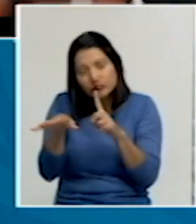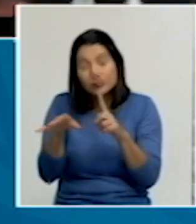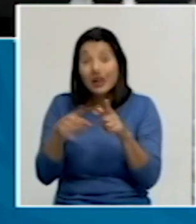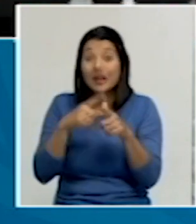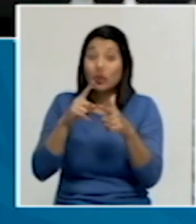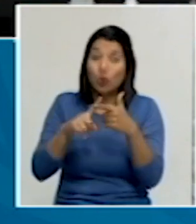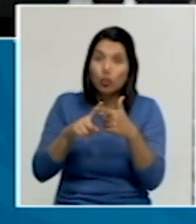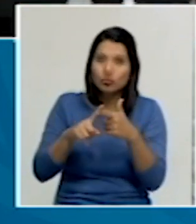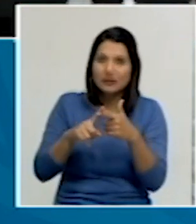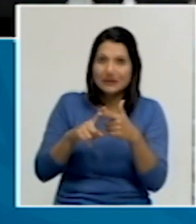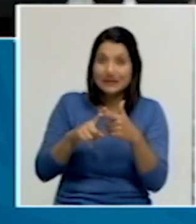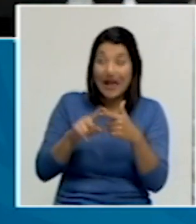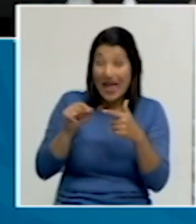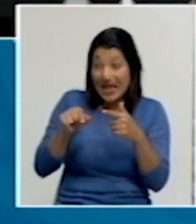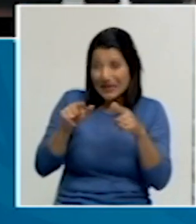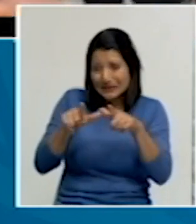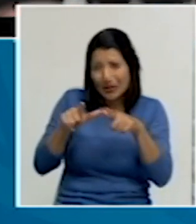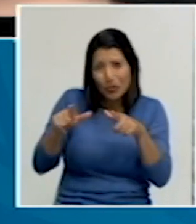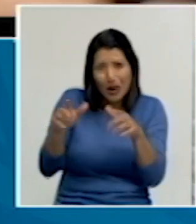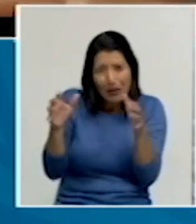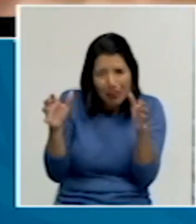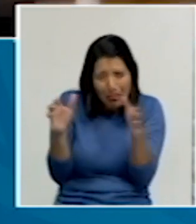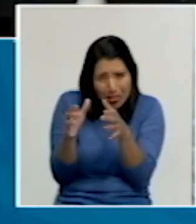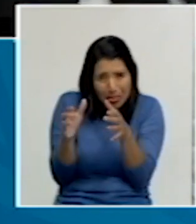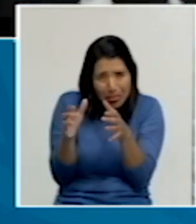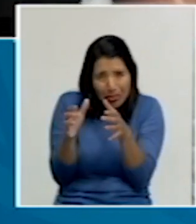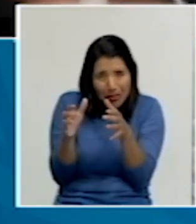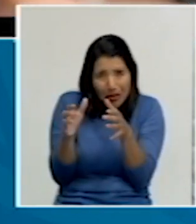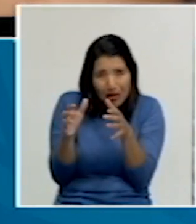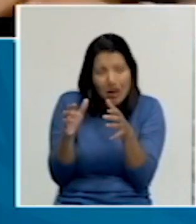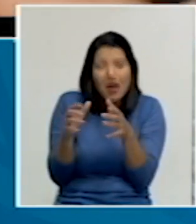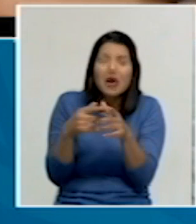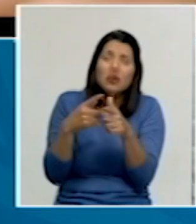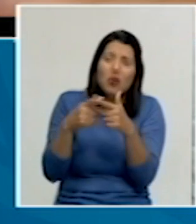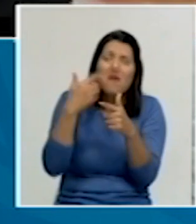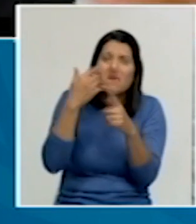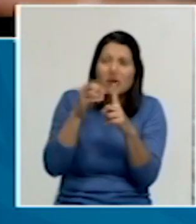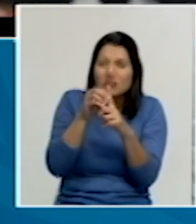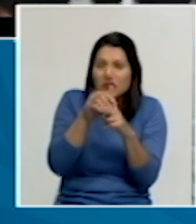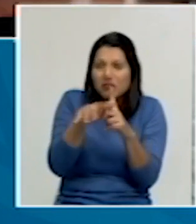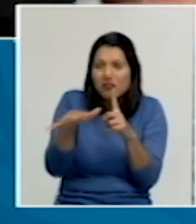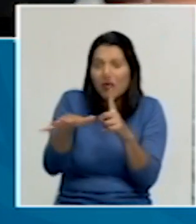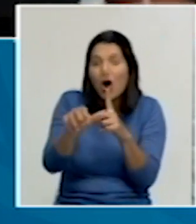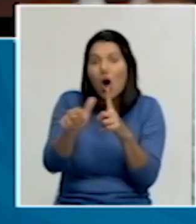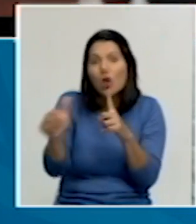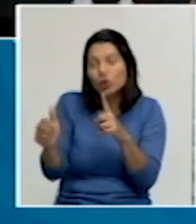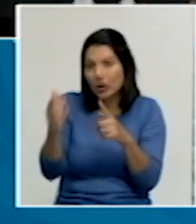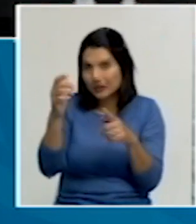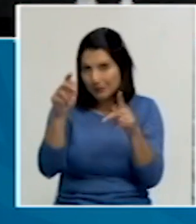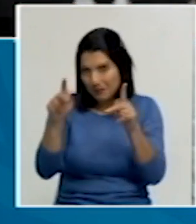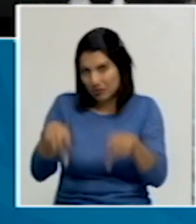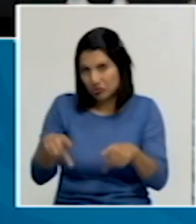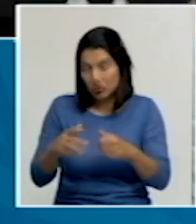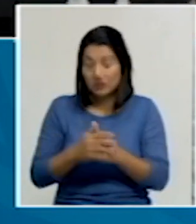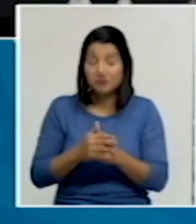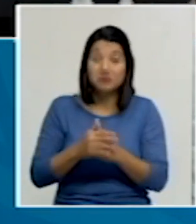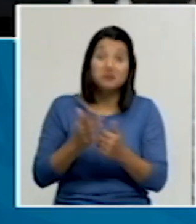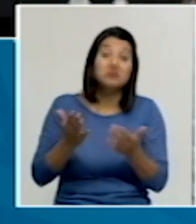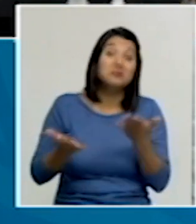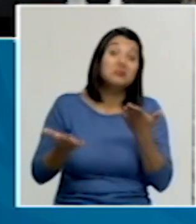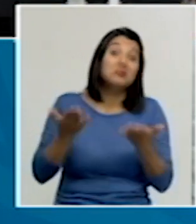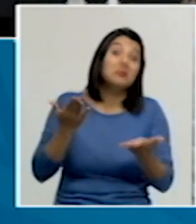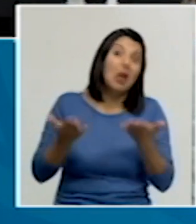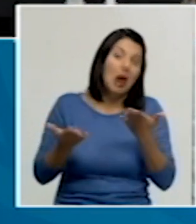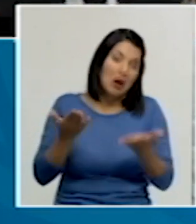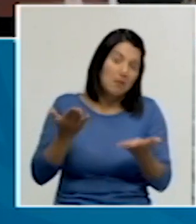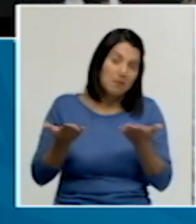ámbitos tan cerrados, probablemente pudo contagiar y a otras personas podríamos llamar que pudo ser algún tipo de